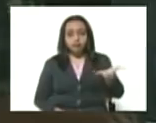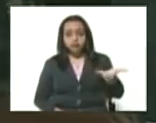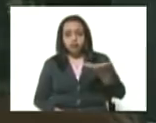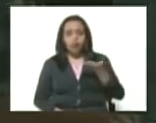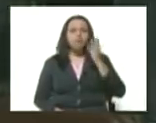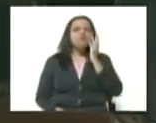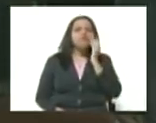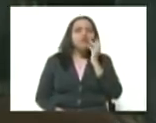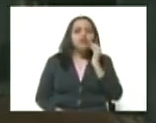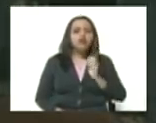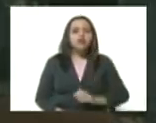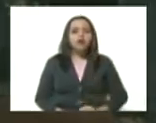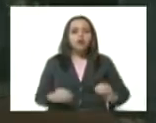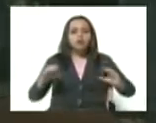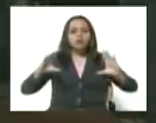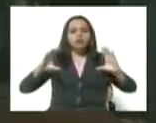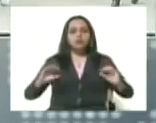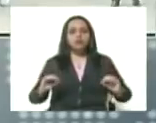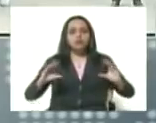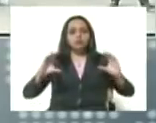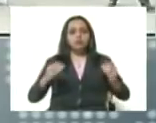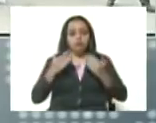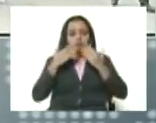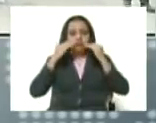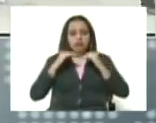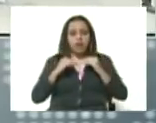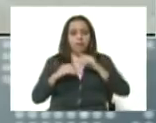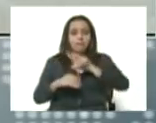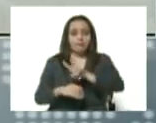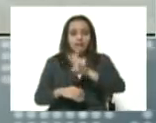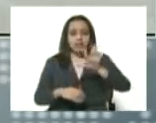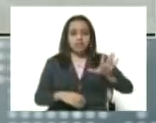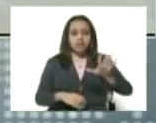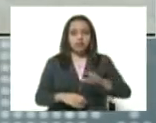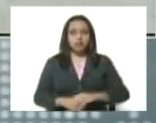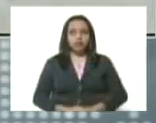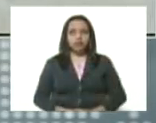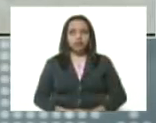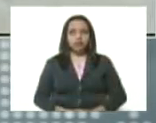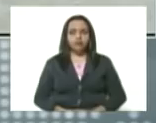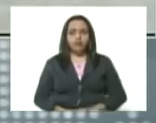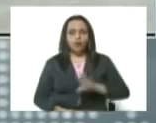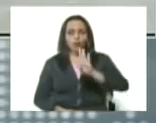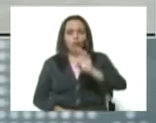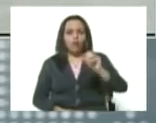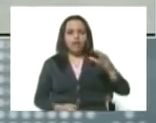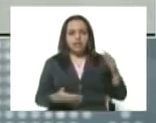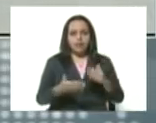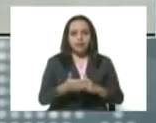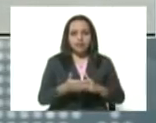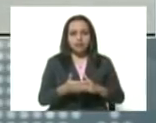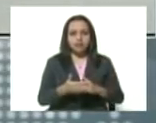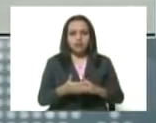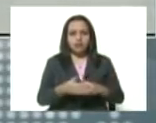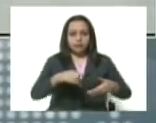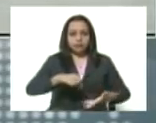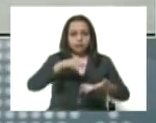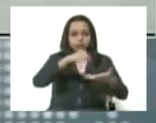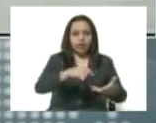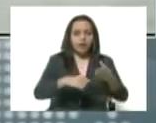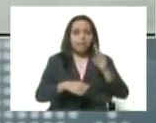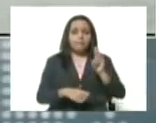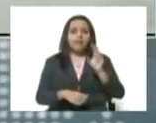ejemplo, ventiladores, 25 ventiladores, respiradores, 40.000 kits de pruebas moleculares,